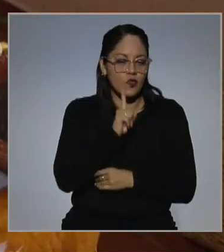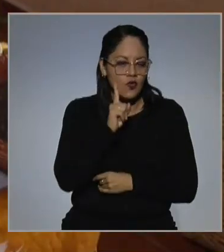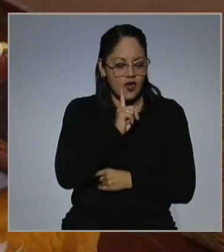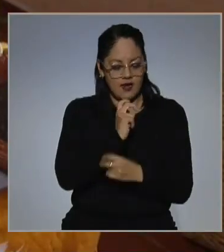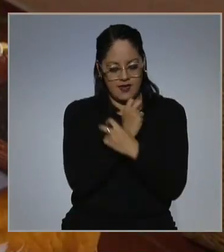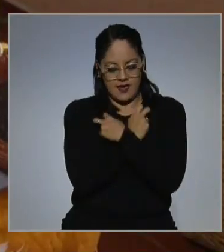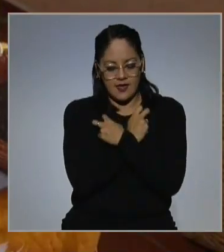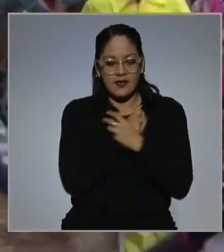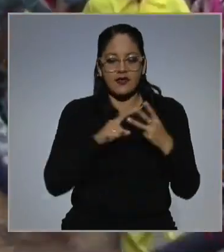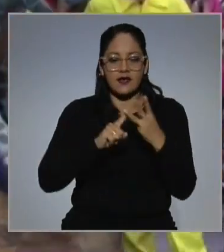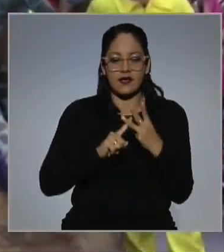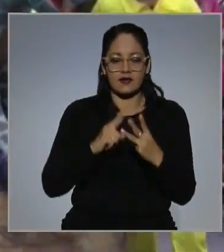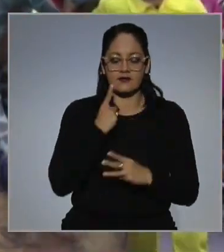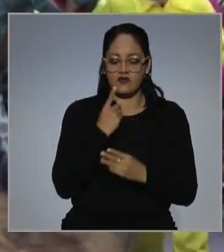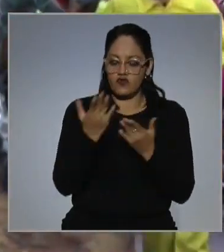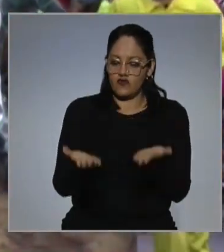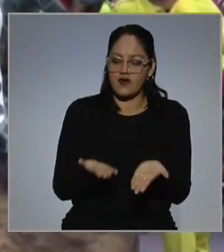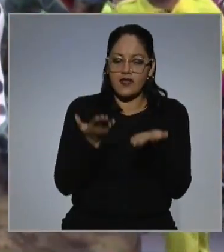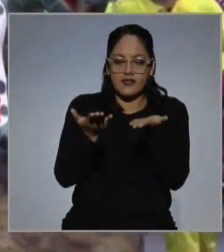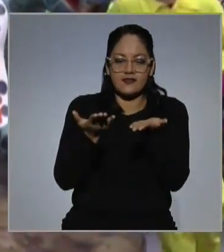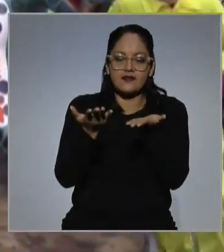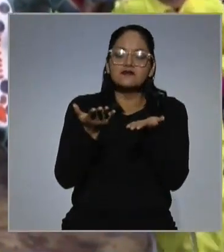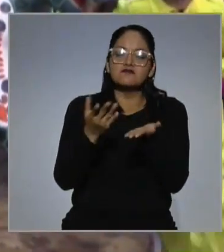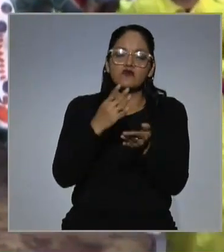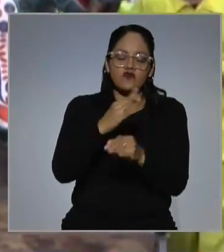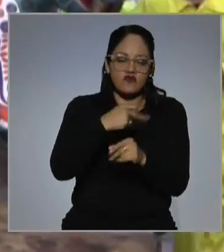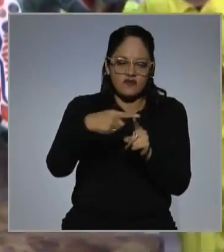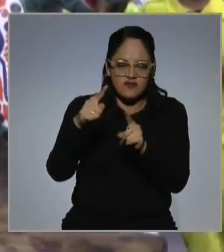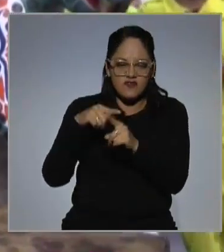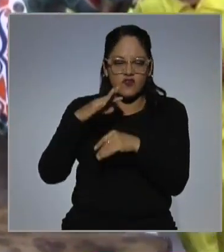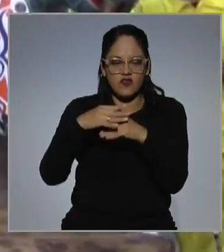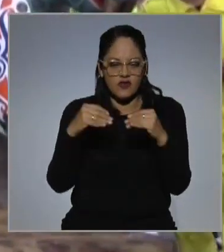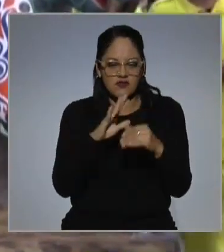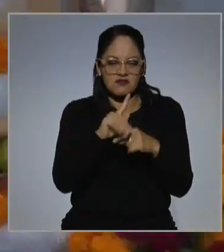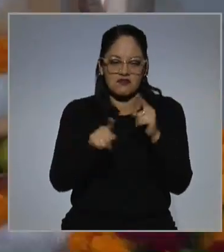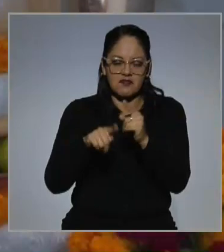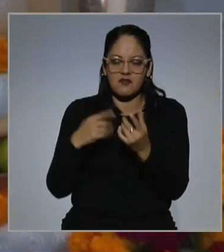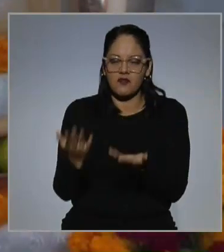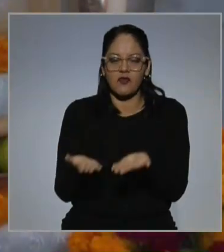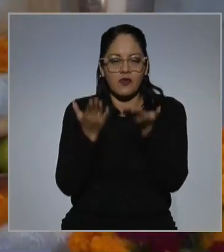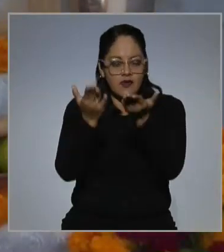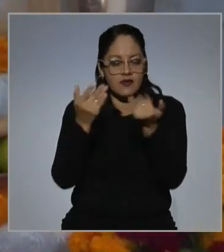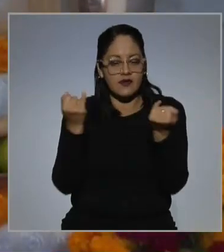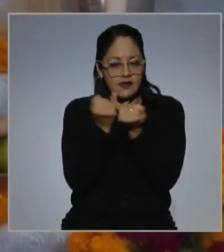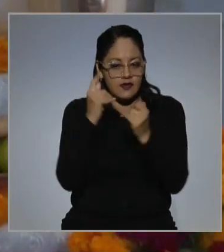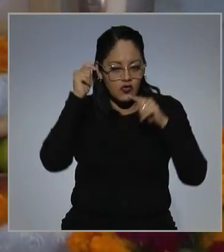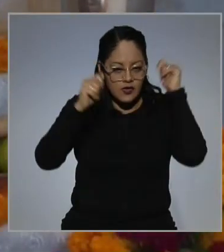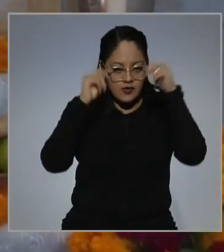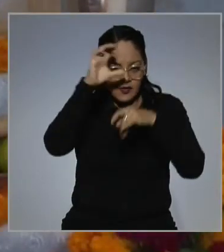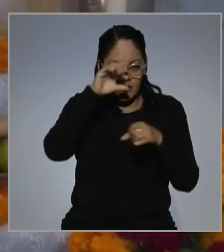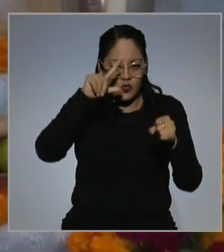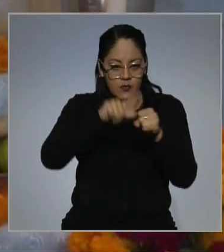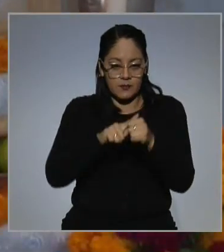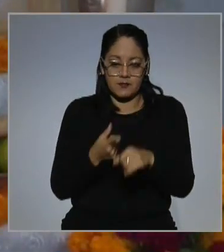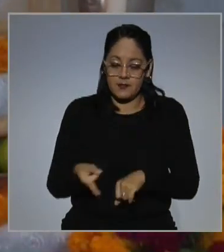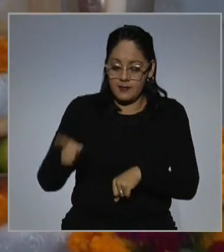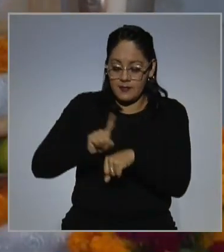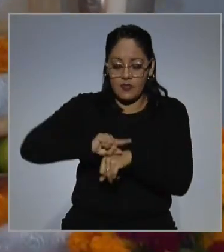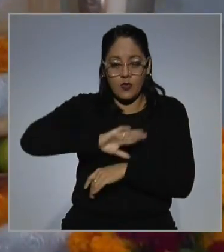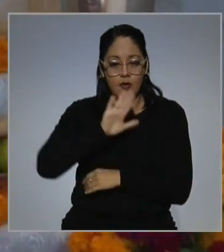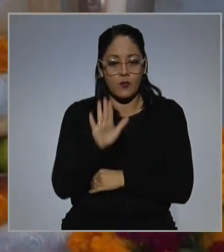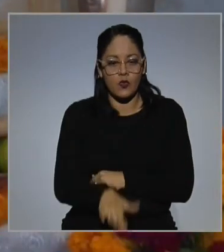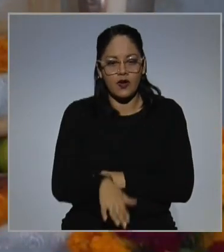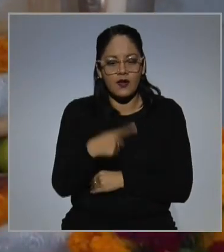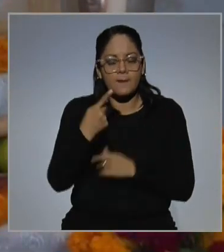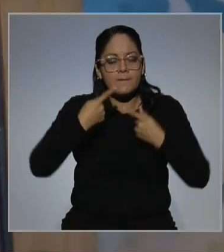las ofrendas y el turismo cultural. La festividad del Día de Muertos fue fuente de